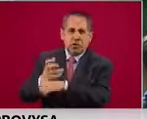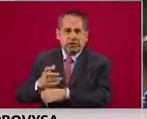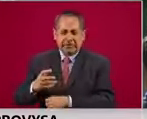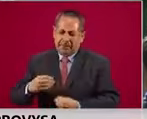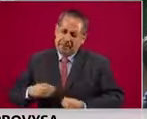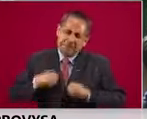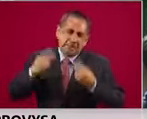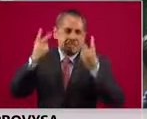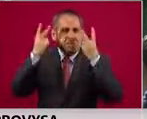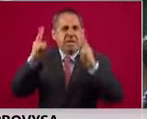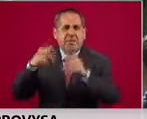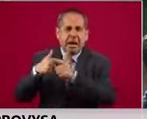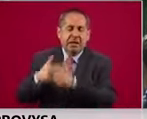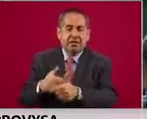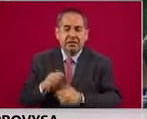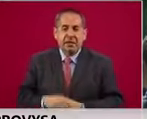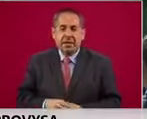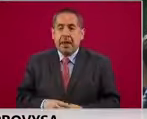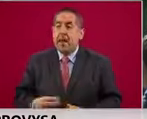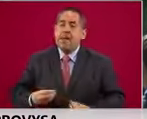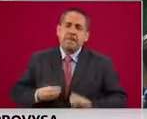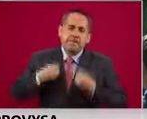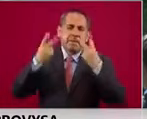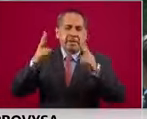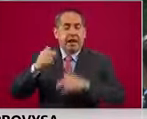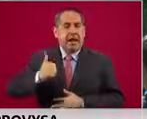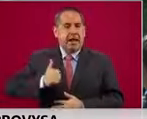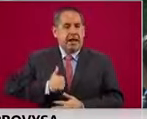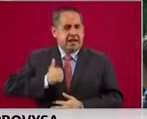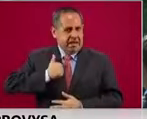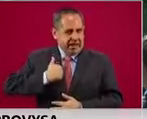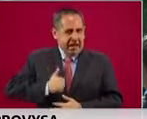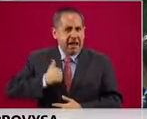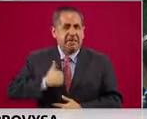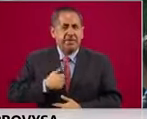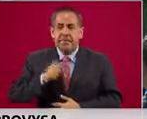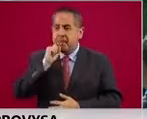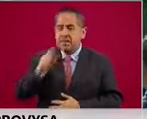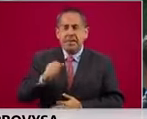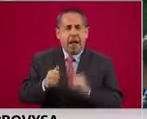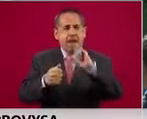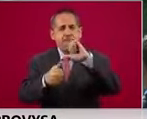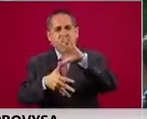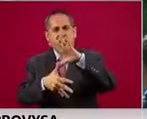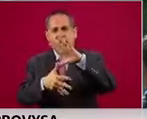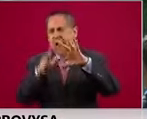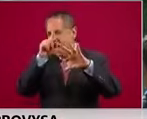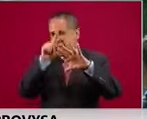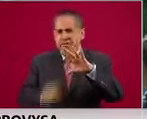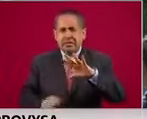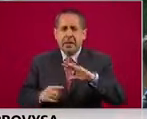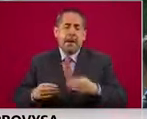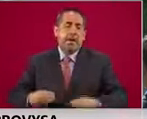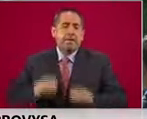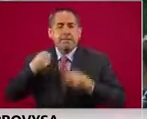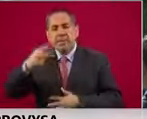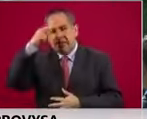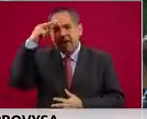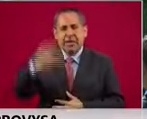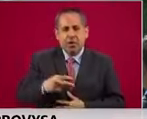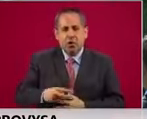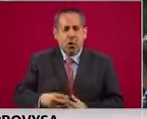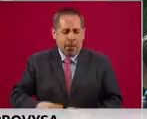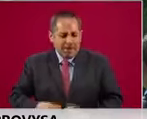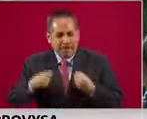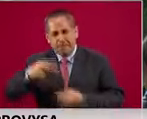América, que viva Canadá, que viva nuestra América, viva México,